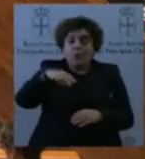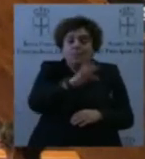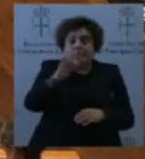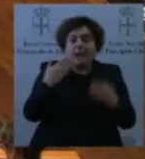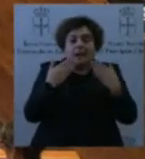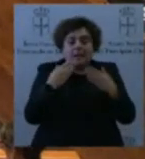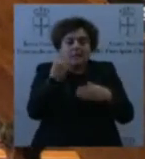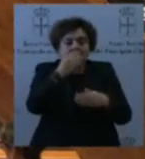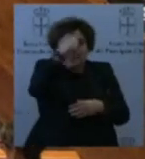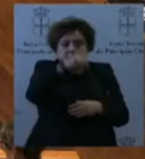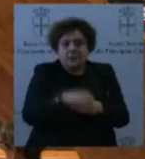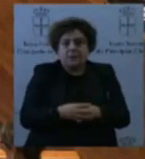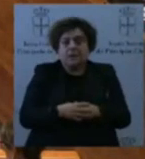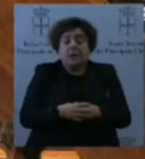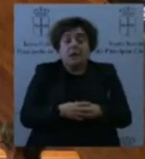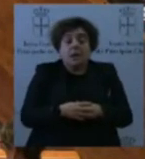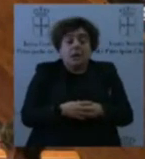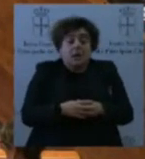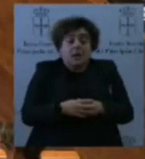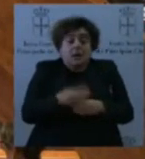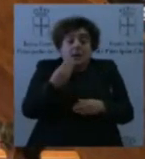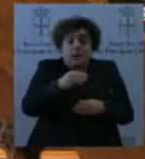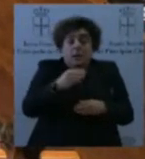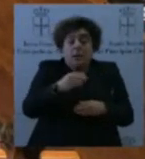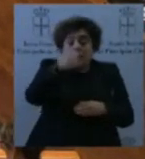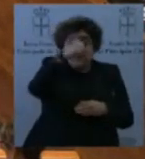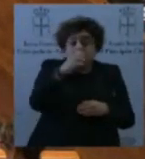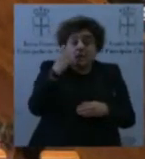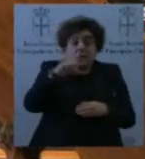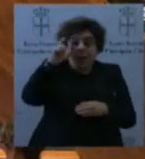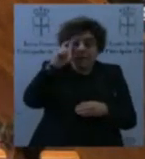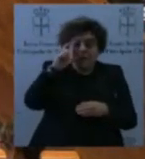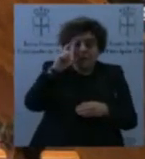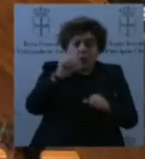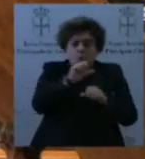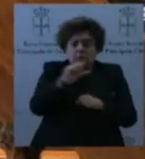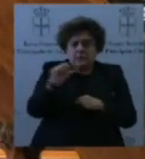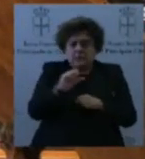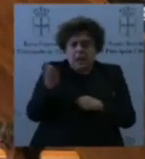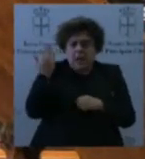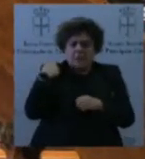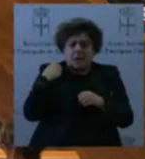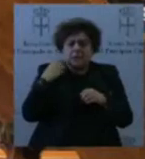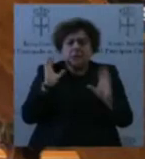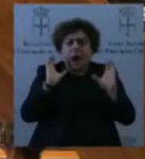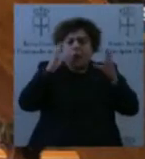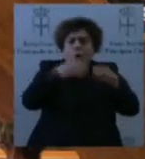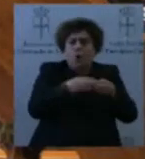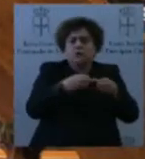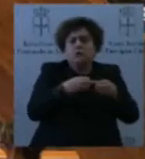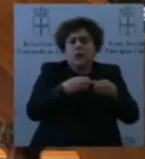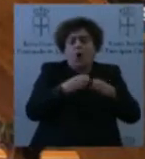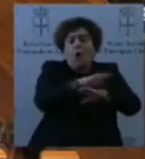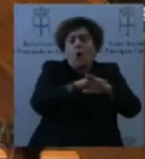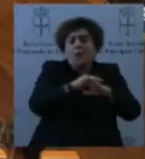Presidente Barbón, hace unas semanas pregunté por escrito al Consejo de Gobierno por qué la concesión de Manial, que había sido viable para el Ministerio de Defensa